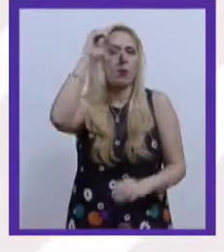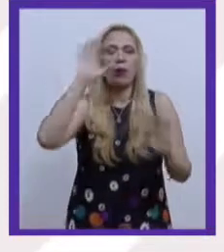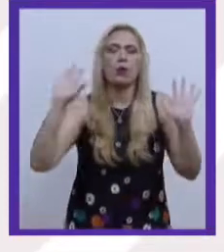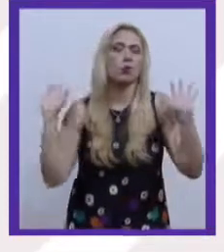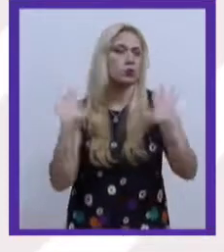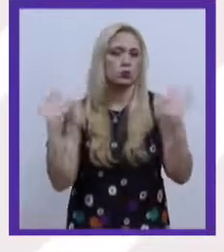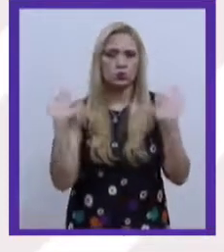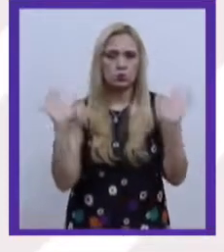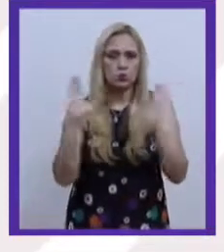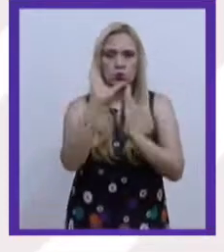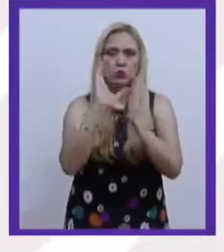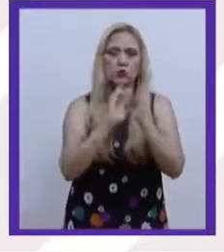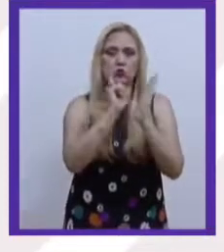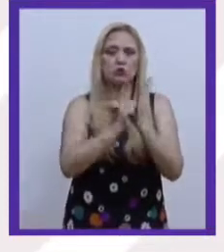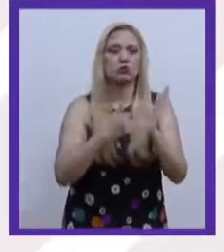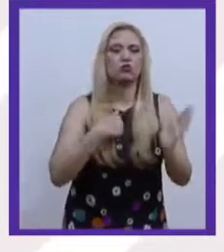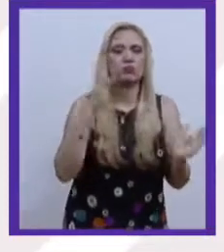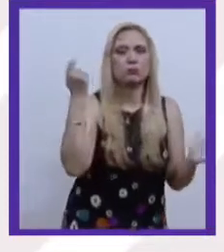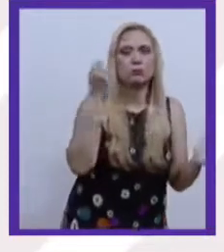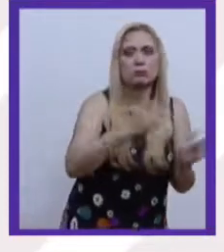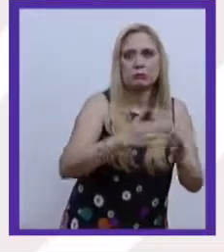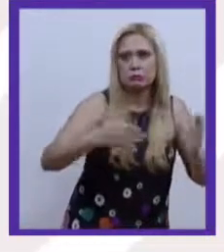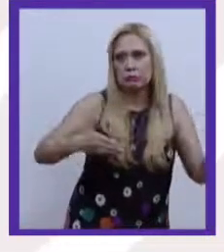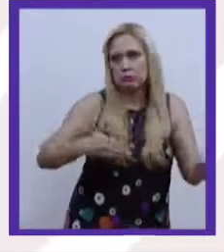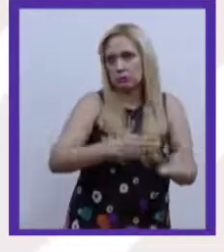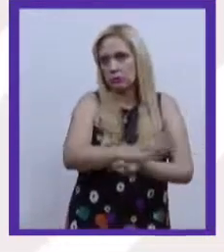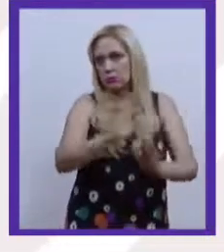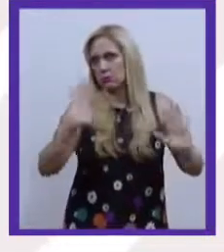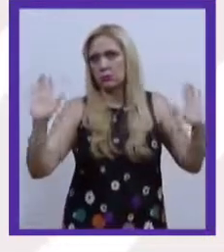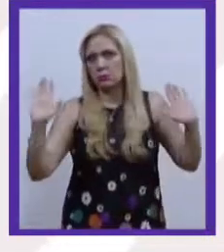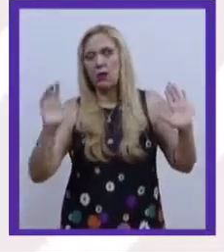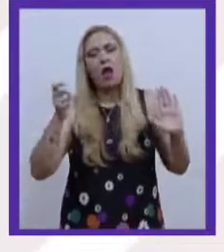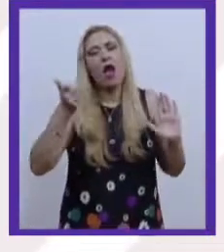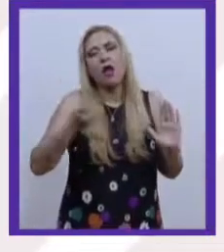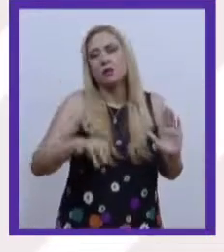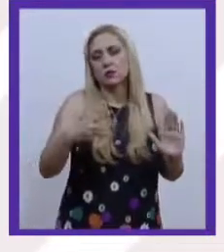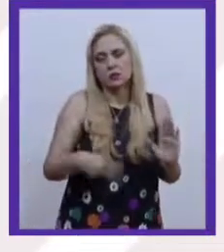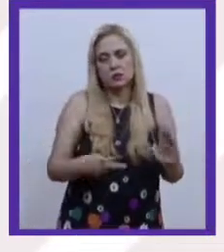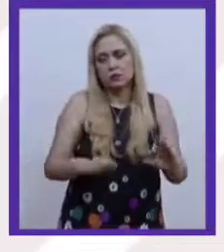reforma constitucional, pero así será